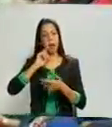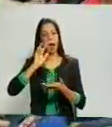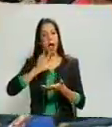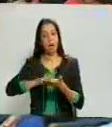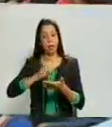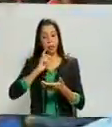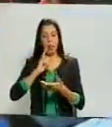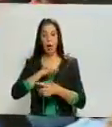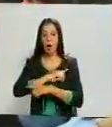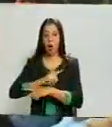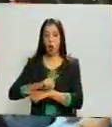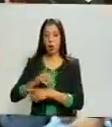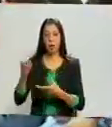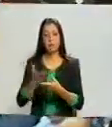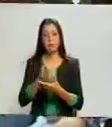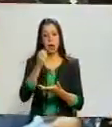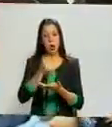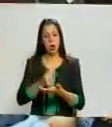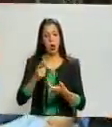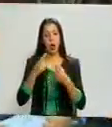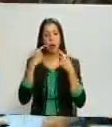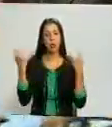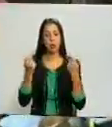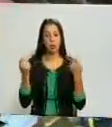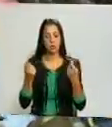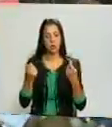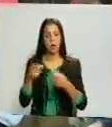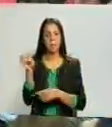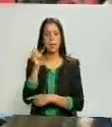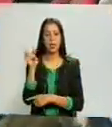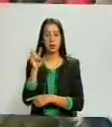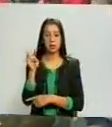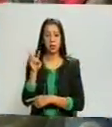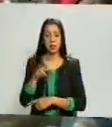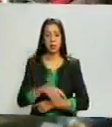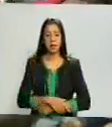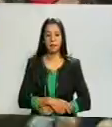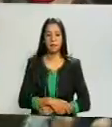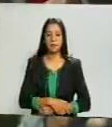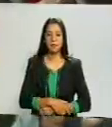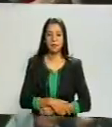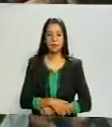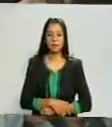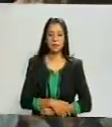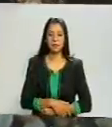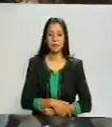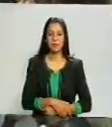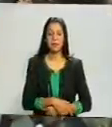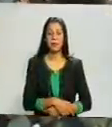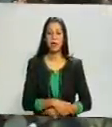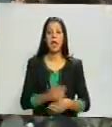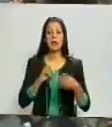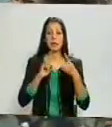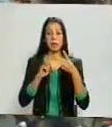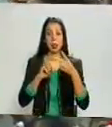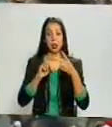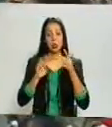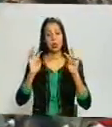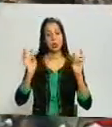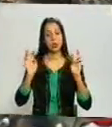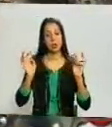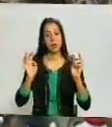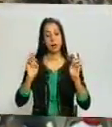su publicación en la Gaceta Oficial de la República Bolivariana de Venezuela. En el segundo punto, el